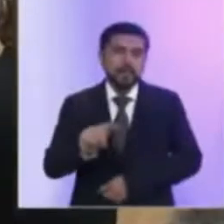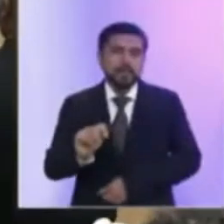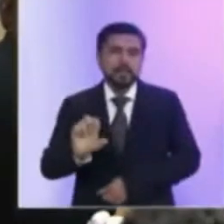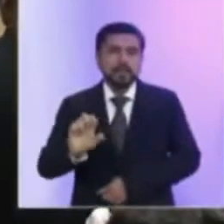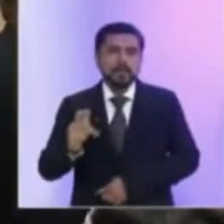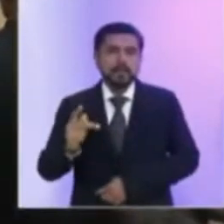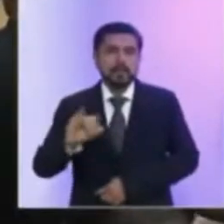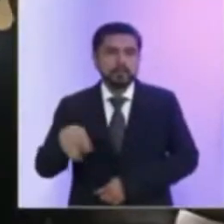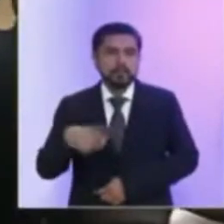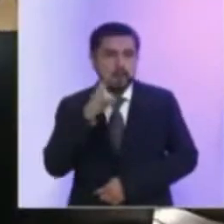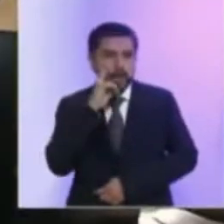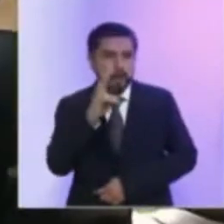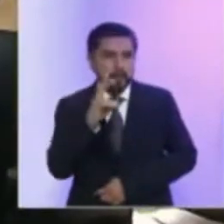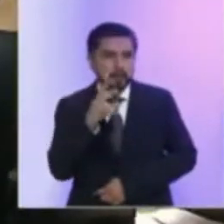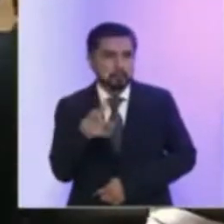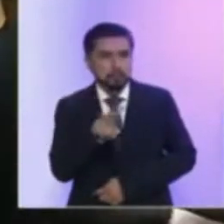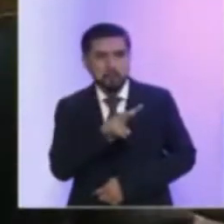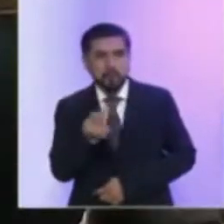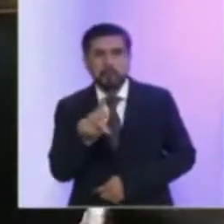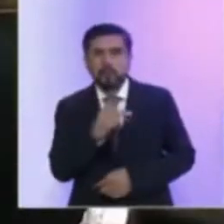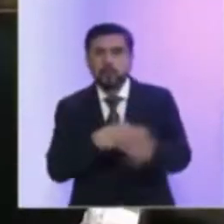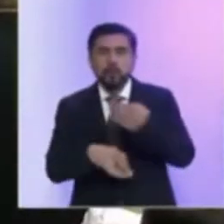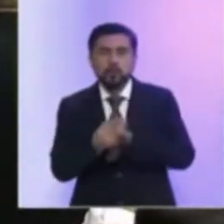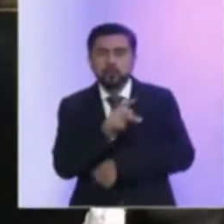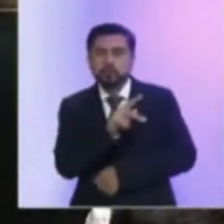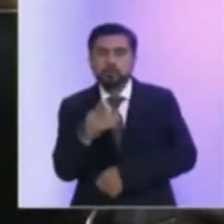los vemos. Así es, ahí están todos.